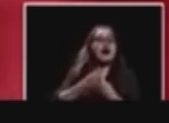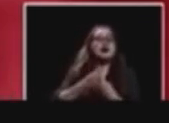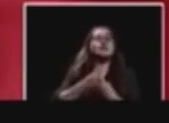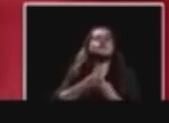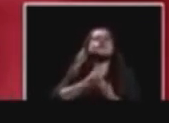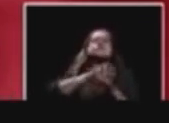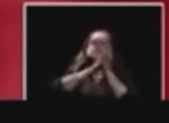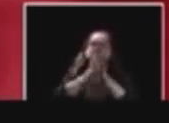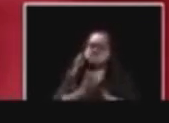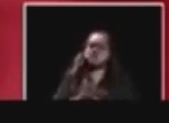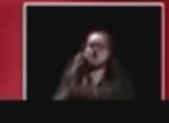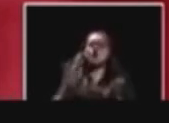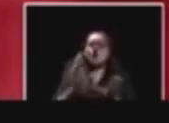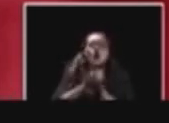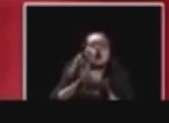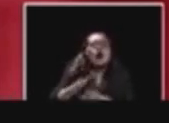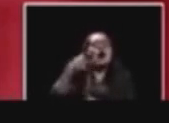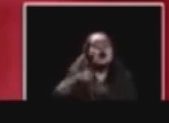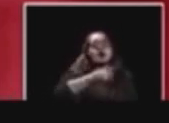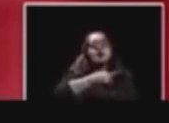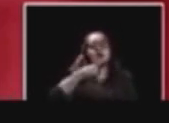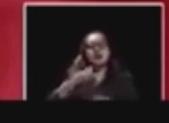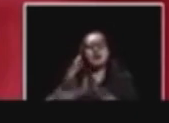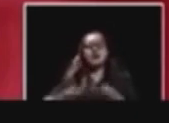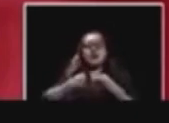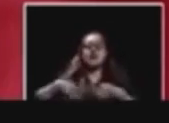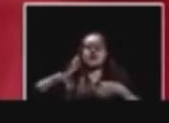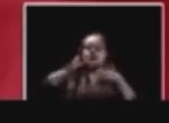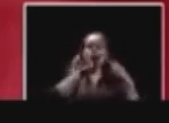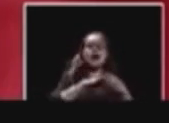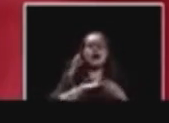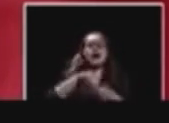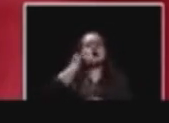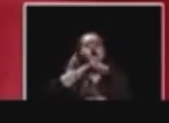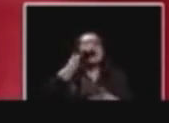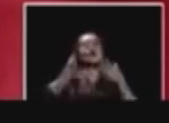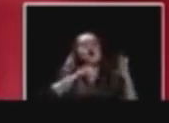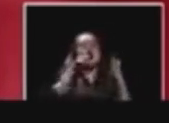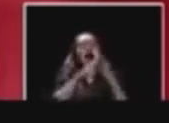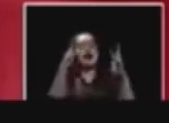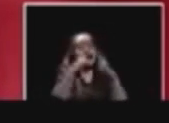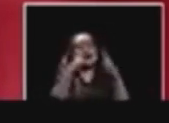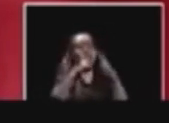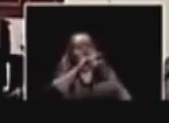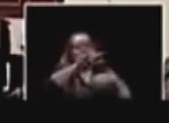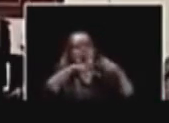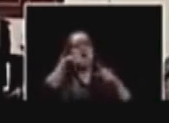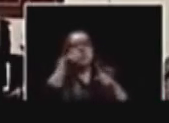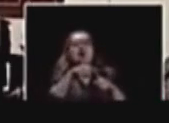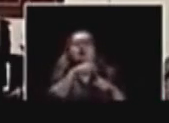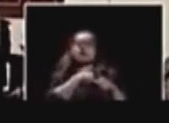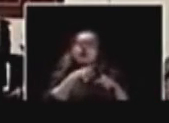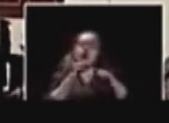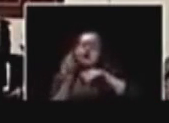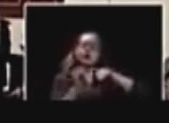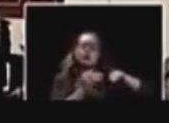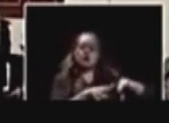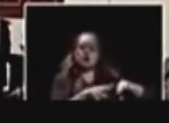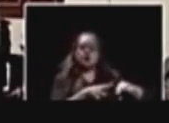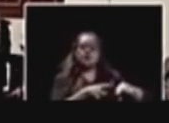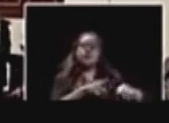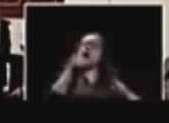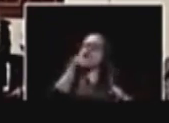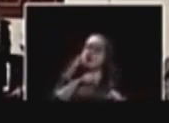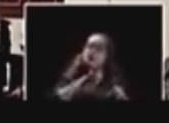fueron obligados a vivir en el perímetro y abandonar su centro ceremonial, lo que quizá es el